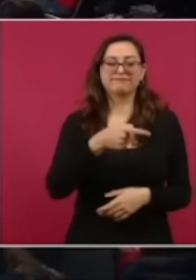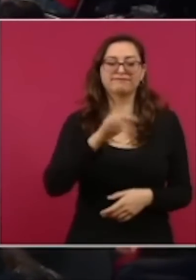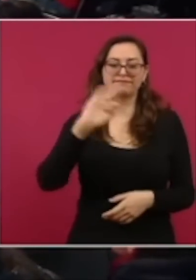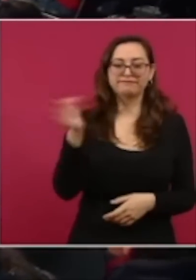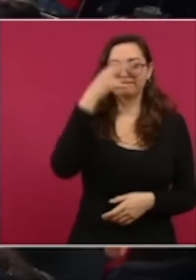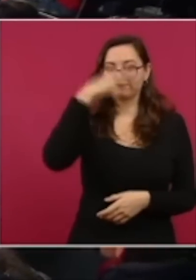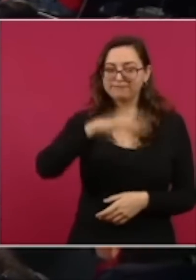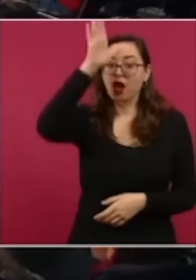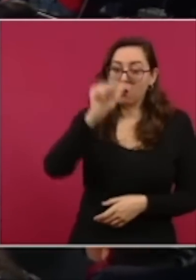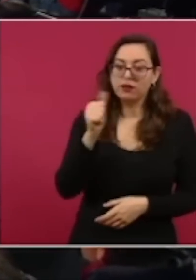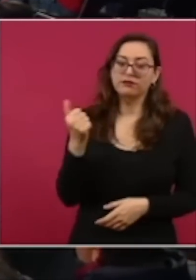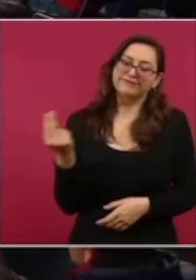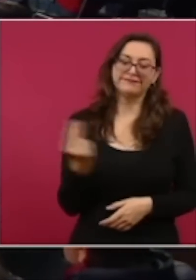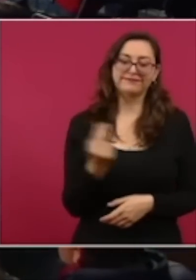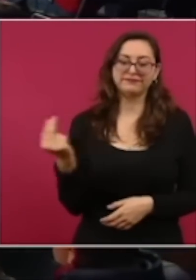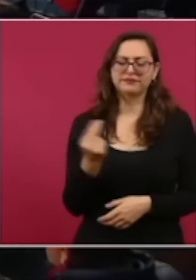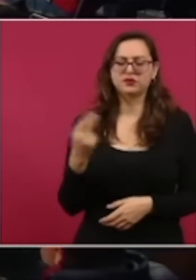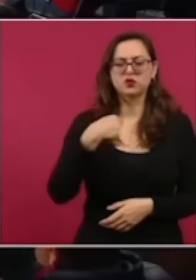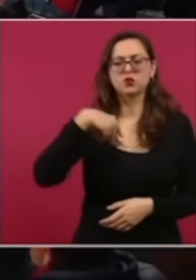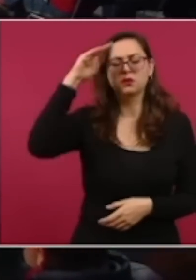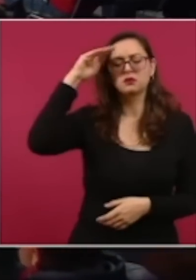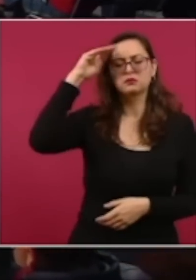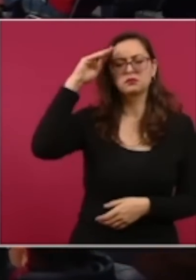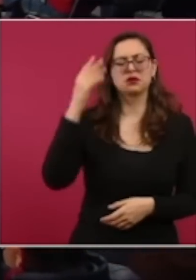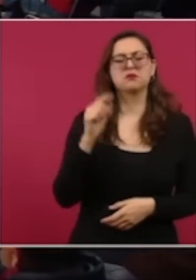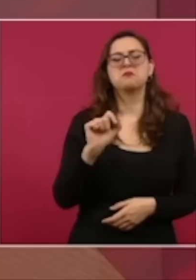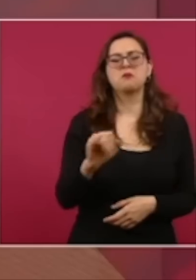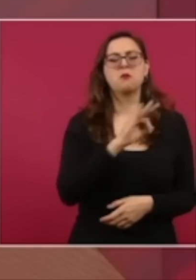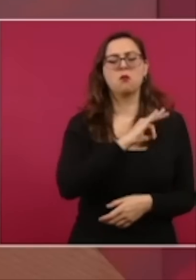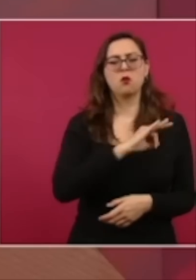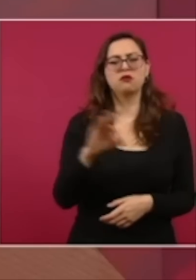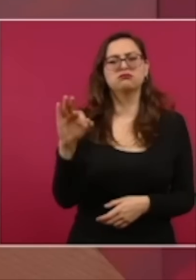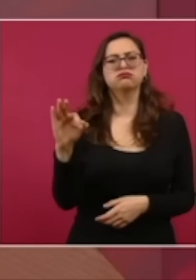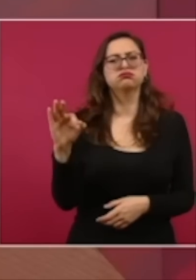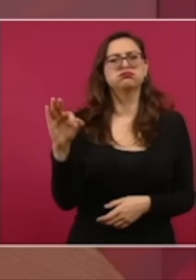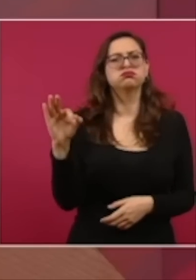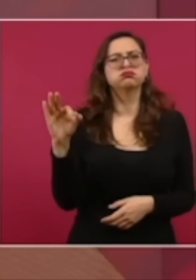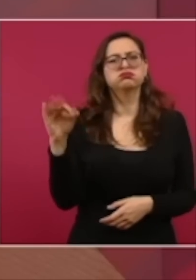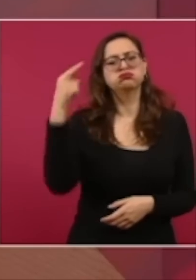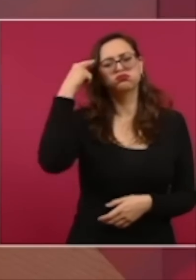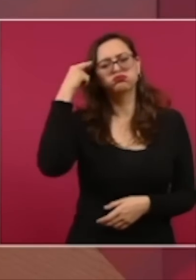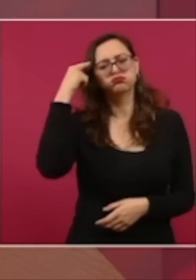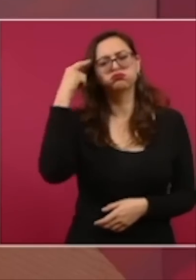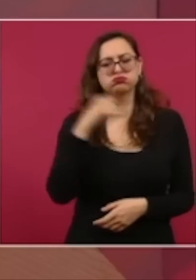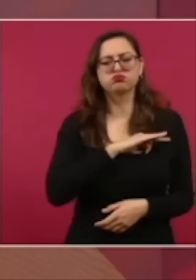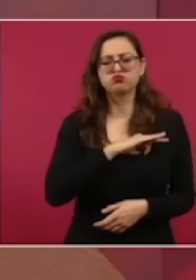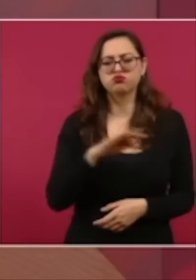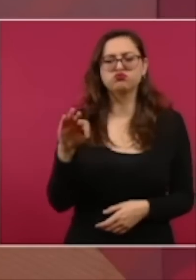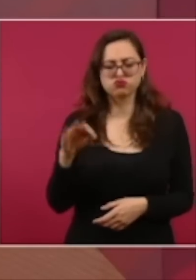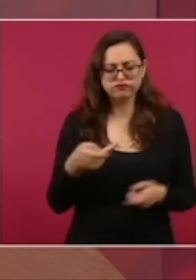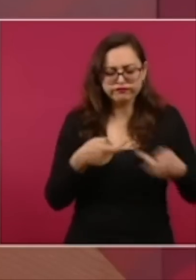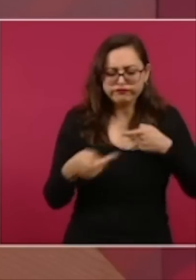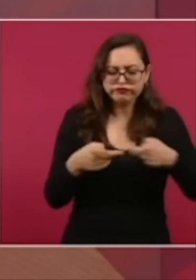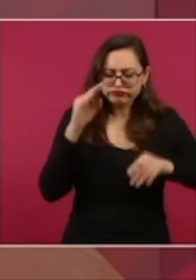de la federación. Y yo pienso que podrían los dueños de los clubes llevar a cabo este plan,